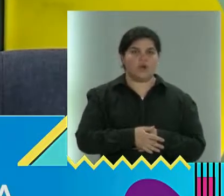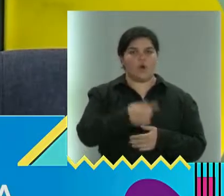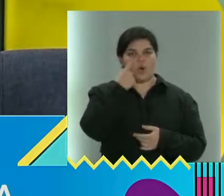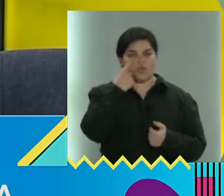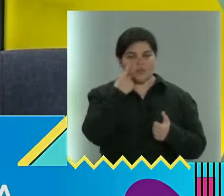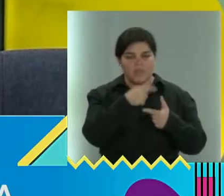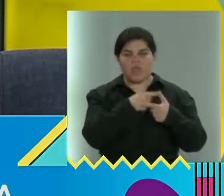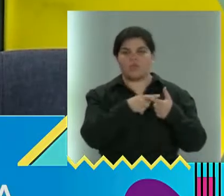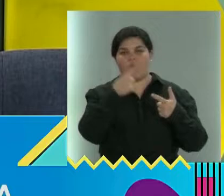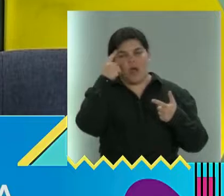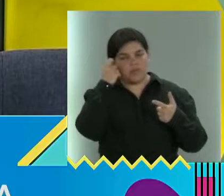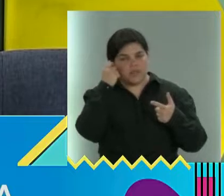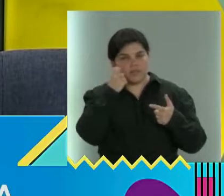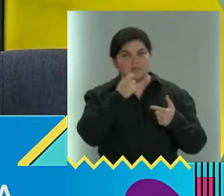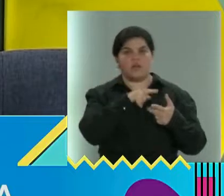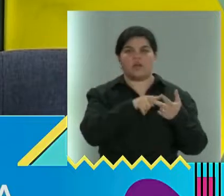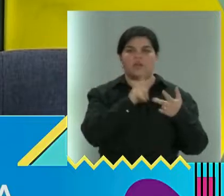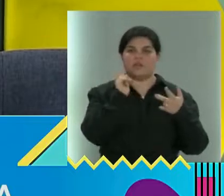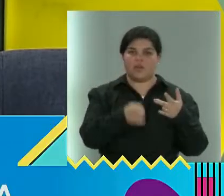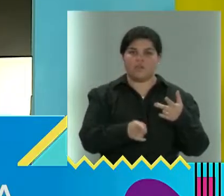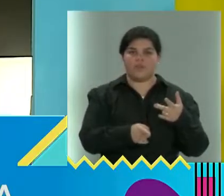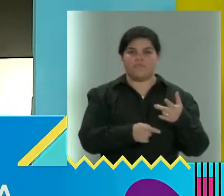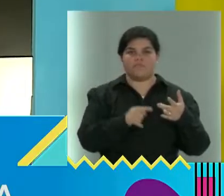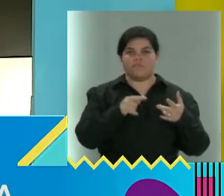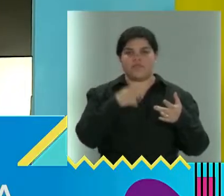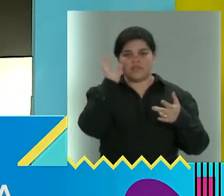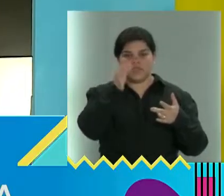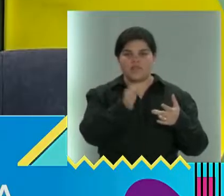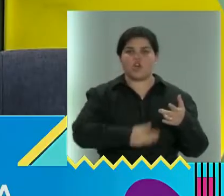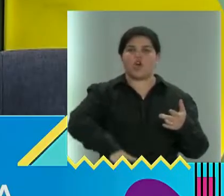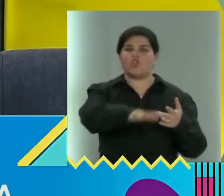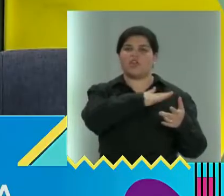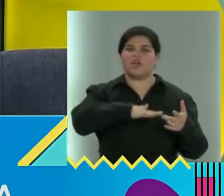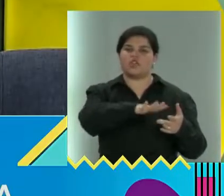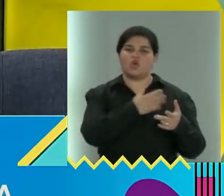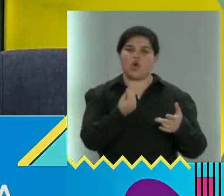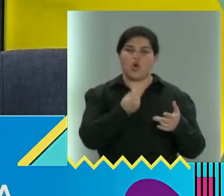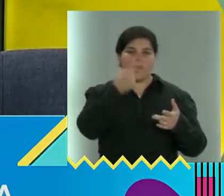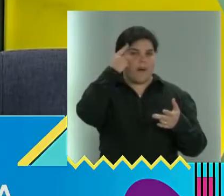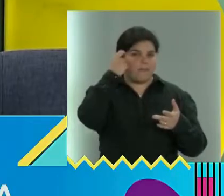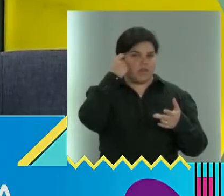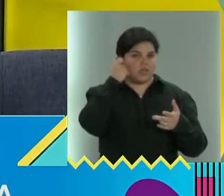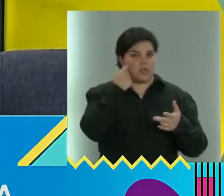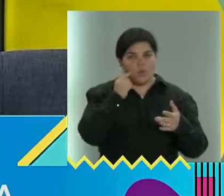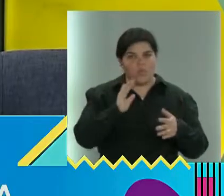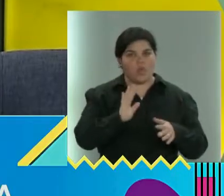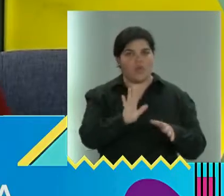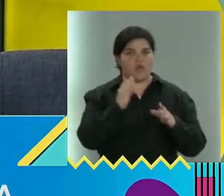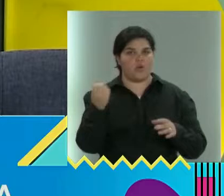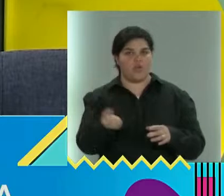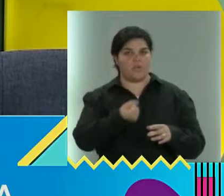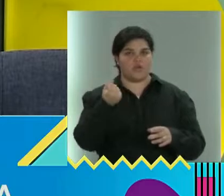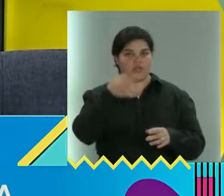de aprendizaje, y con indicadores contextuales. Es por eso que hay que ser muy cuidadoso cuando realizamos estos